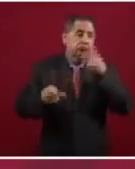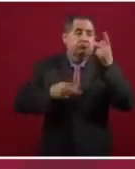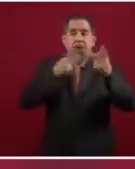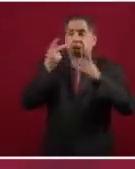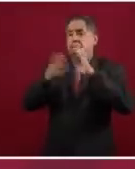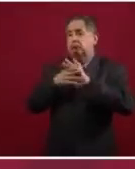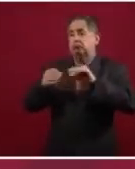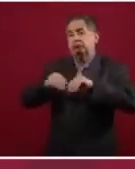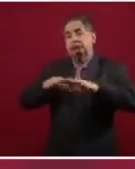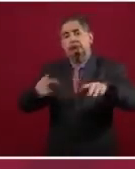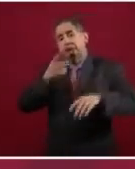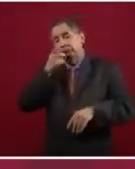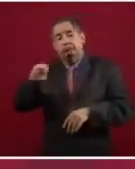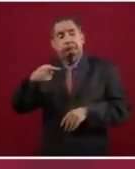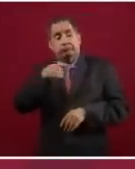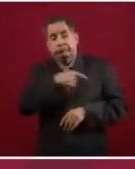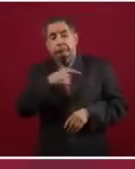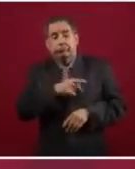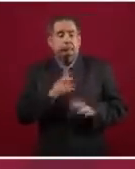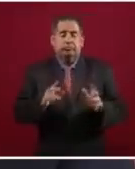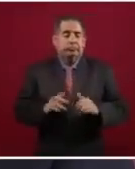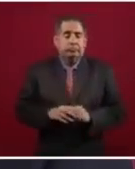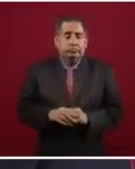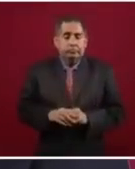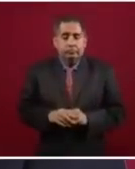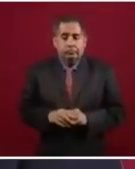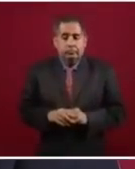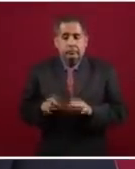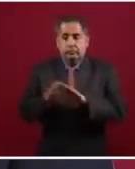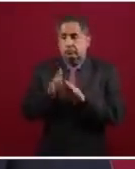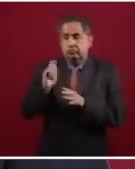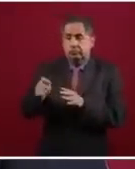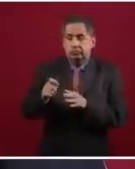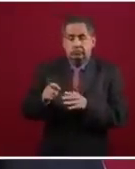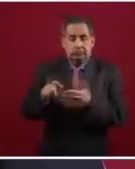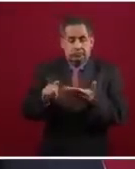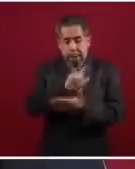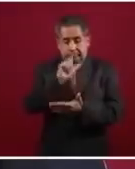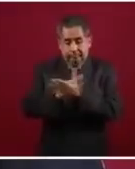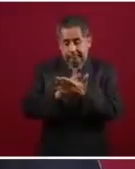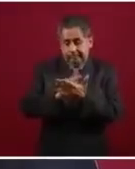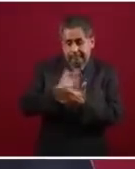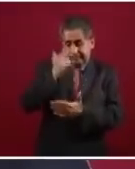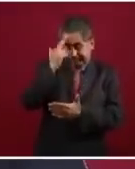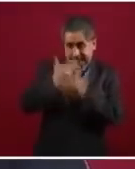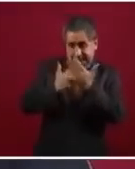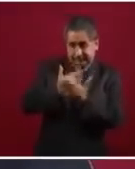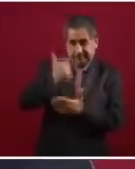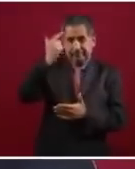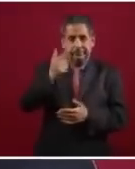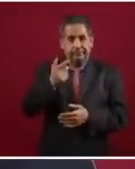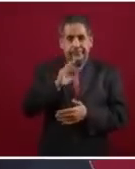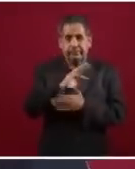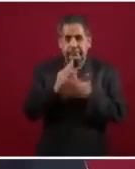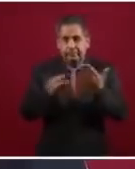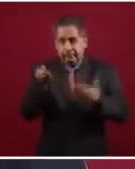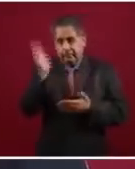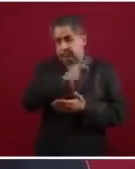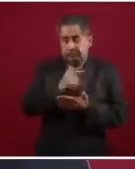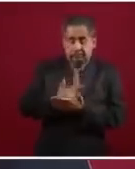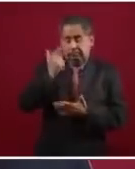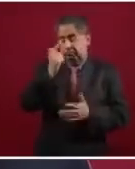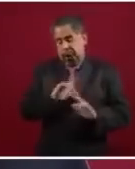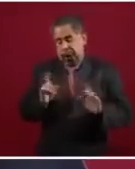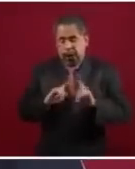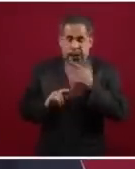decir de que convertir en delito grave la falsificación de